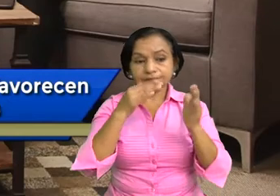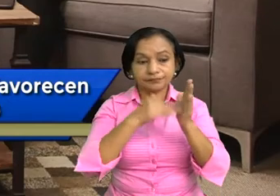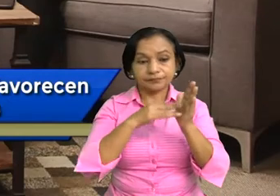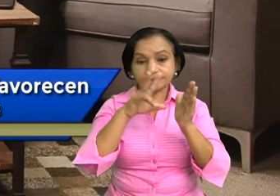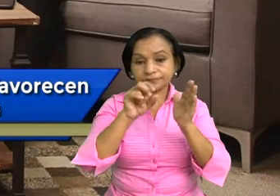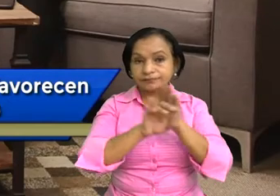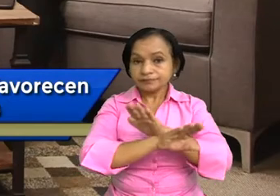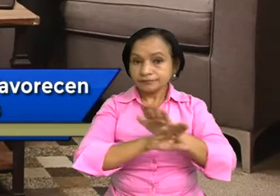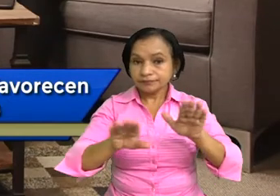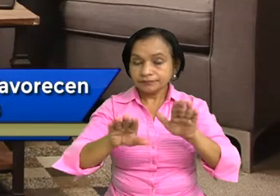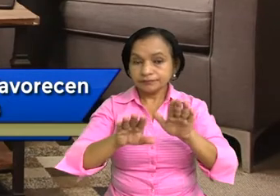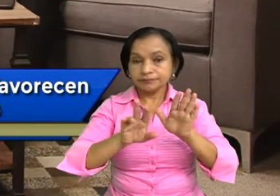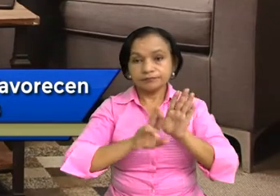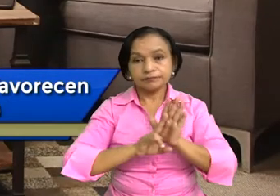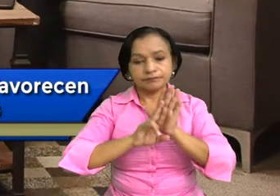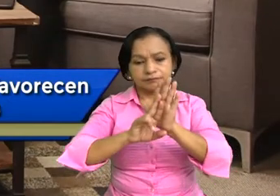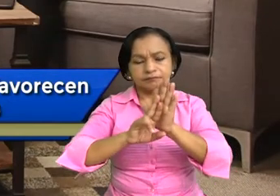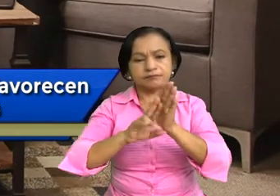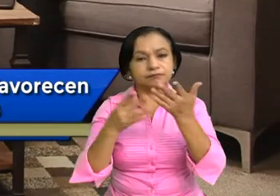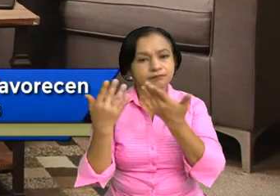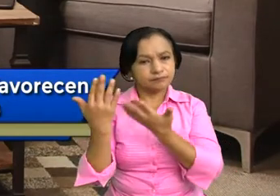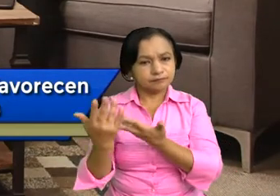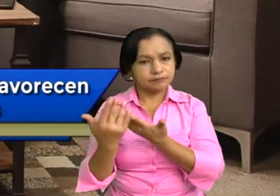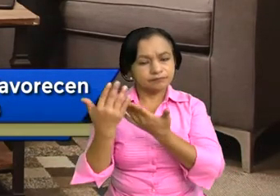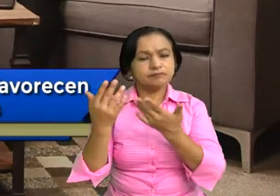2020 con los resultados esperados.